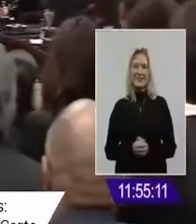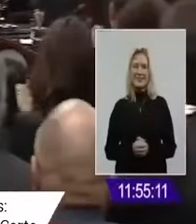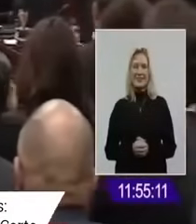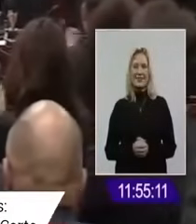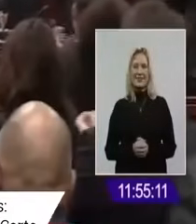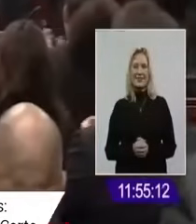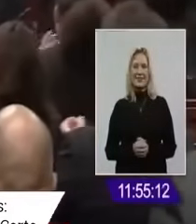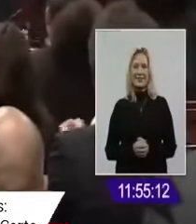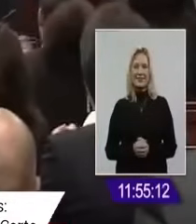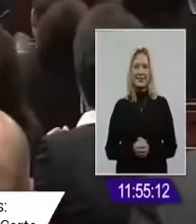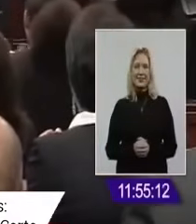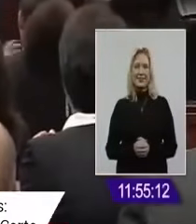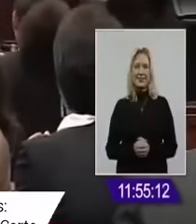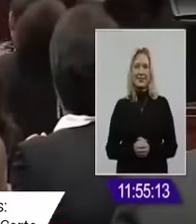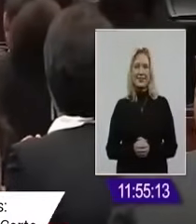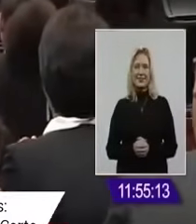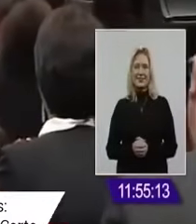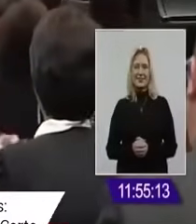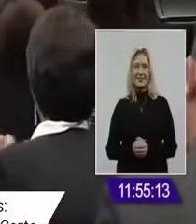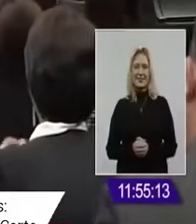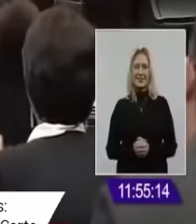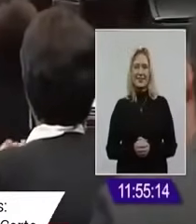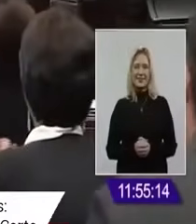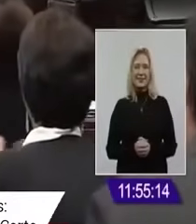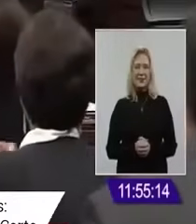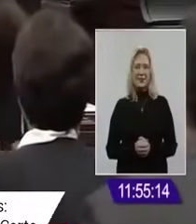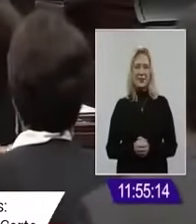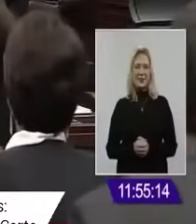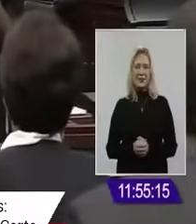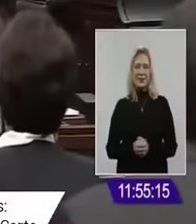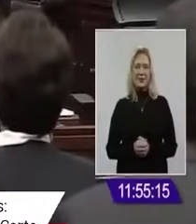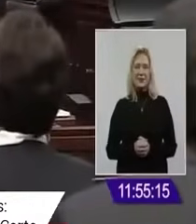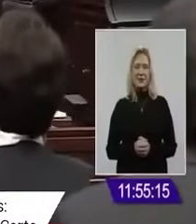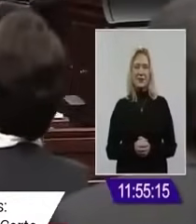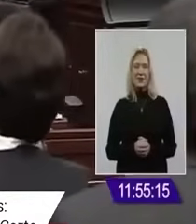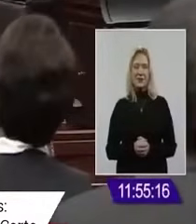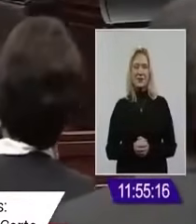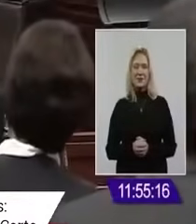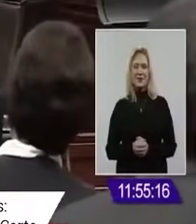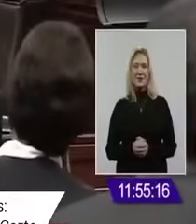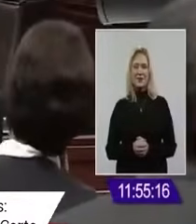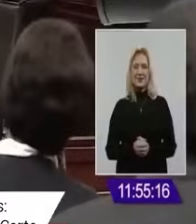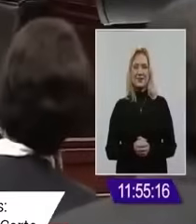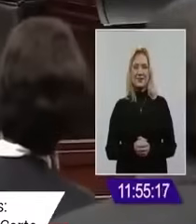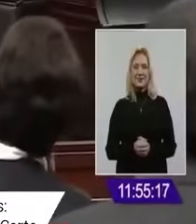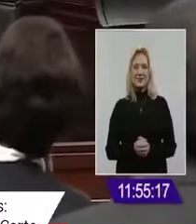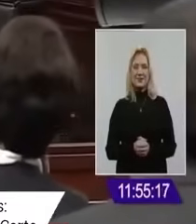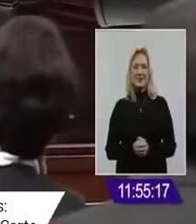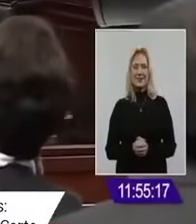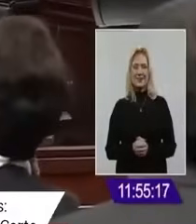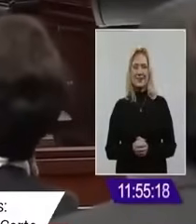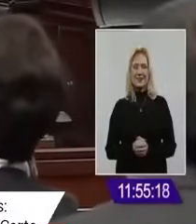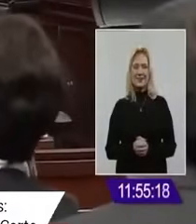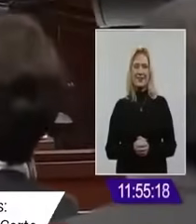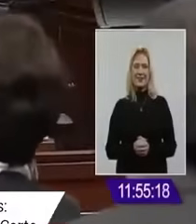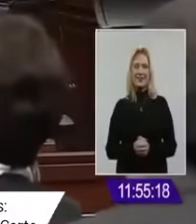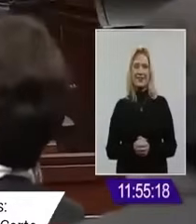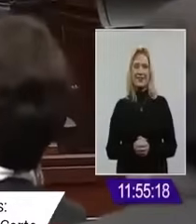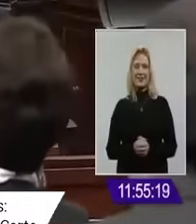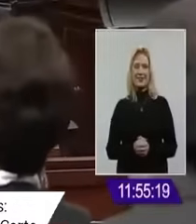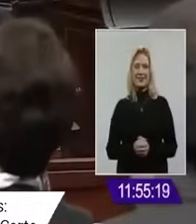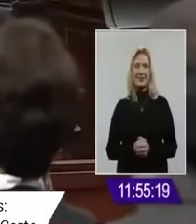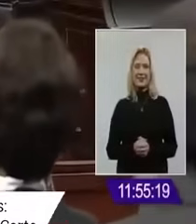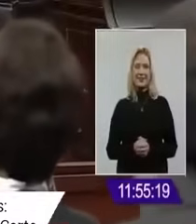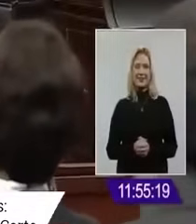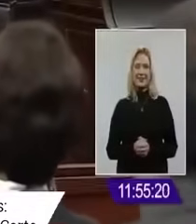Y remató este discurso donde asume el cargo de ministra de la Suprema Corte de Justicia de la